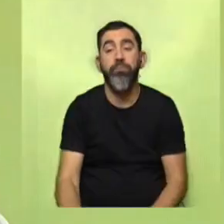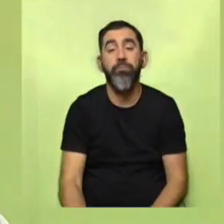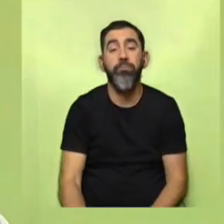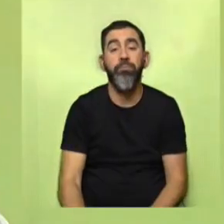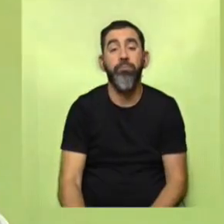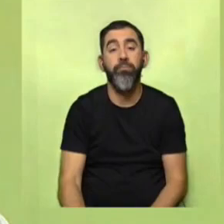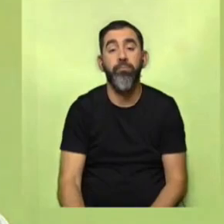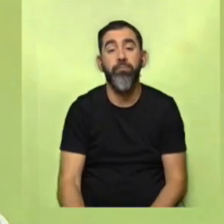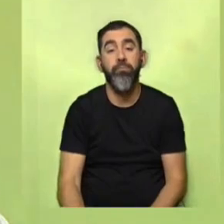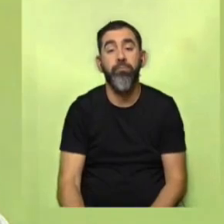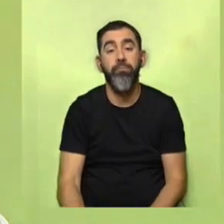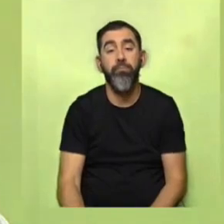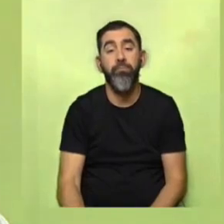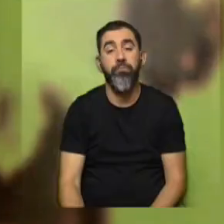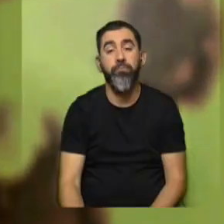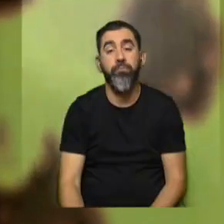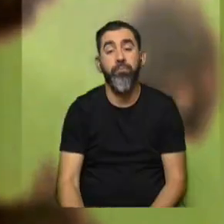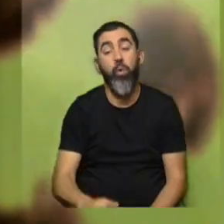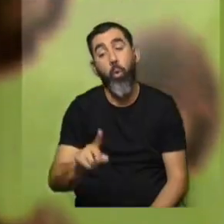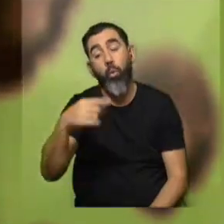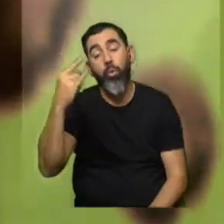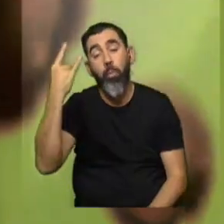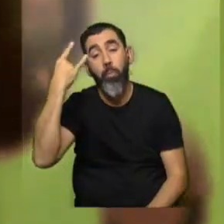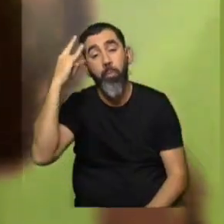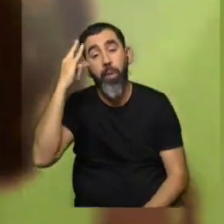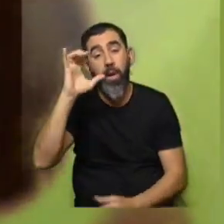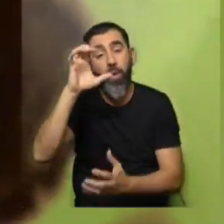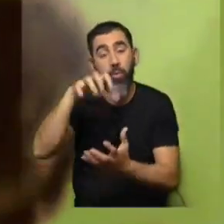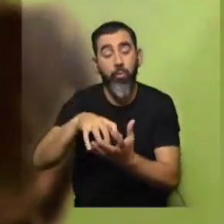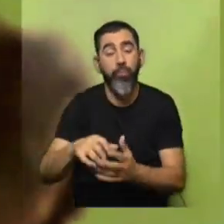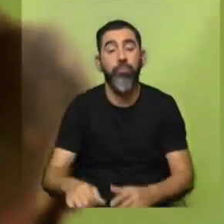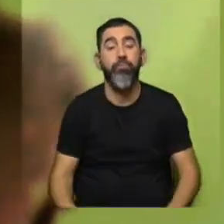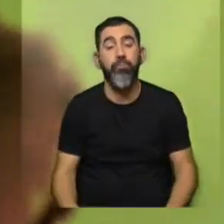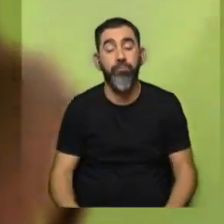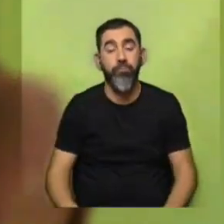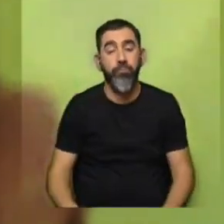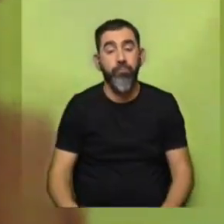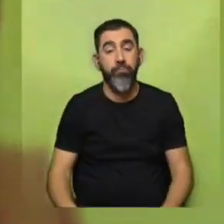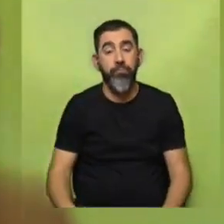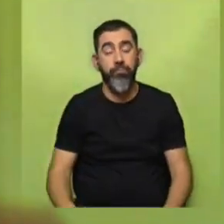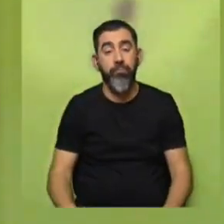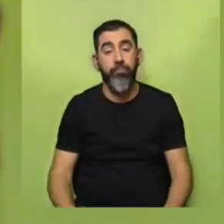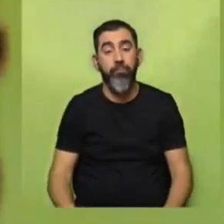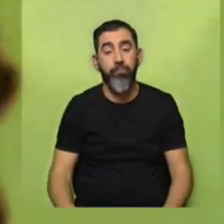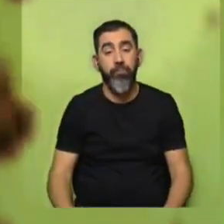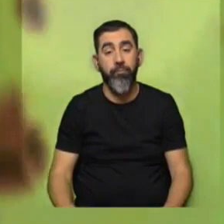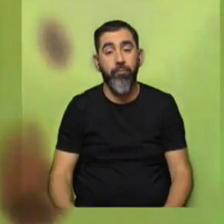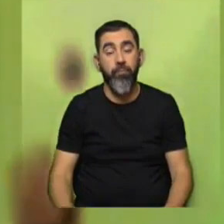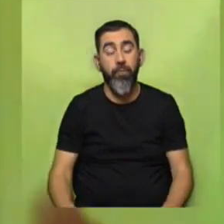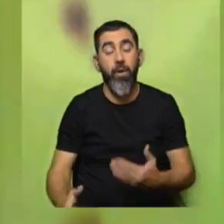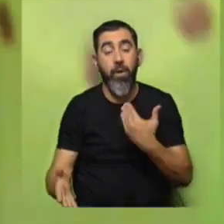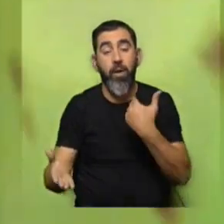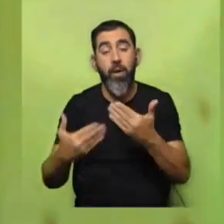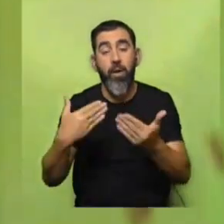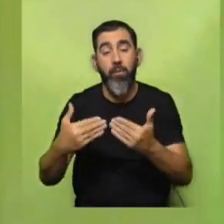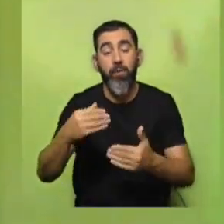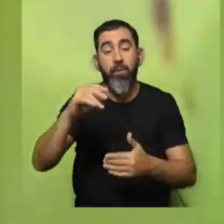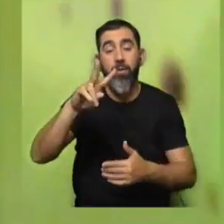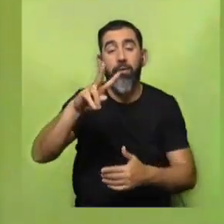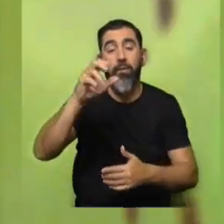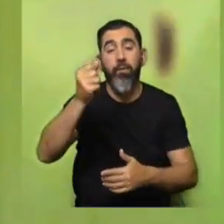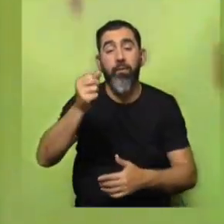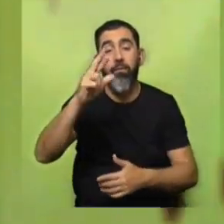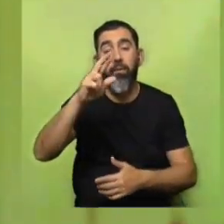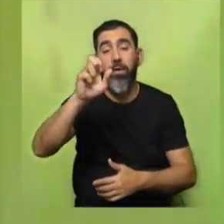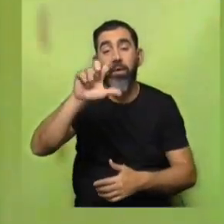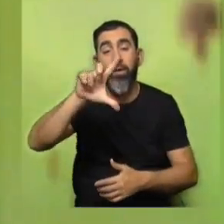Daniela cuáles son, y otra es en el Prado, la Estación Meteorológica del Prado, donde hablamos con Sebastián Varela, que